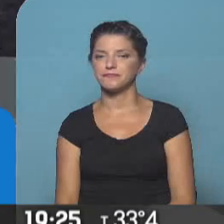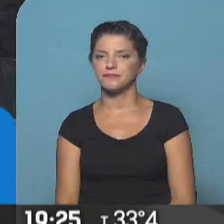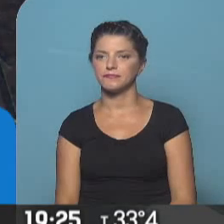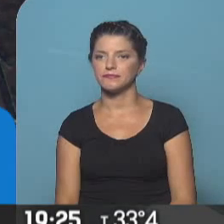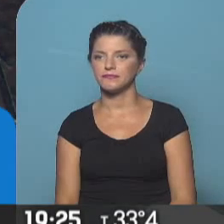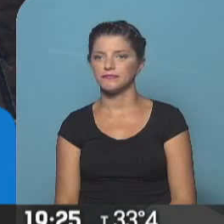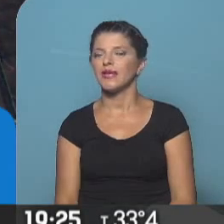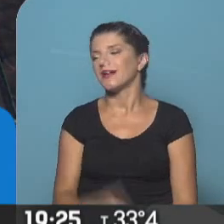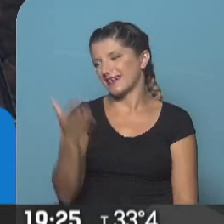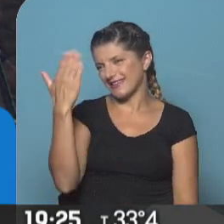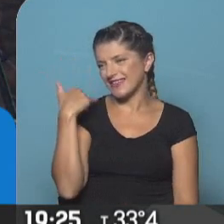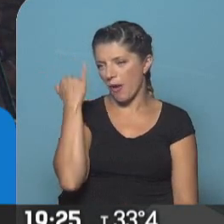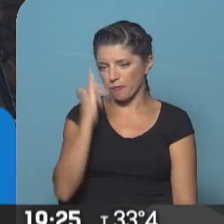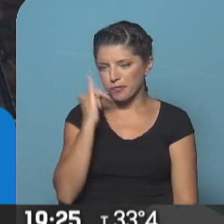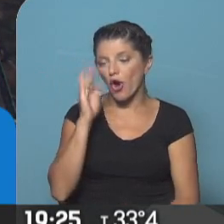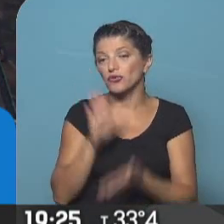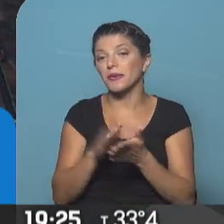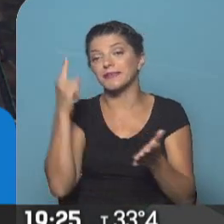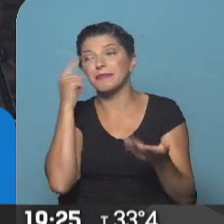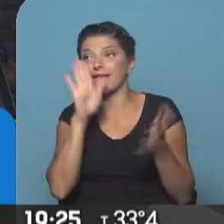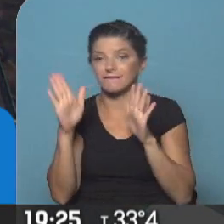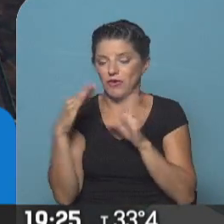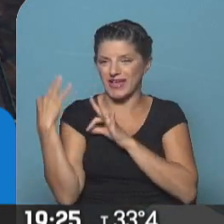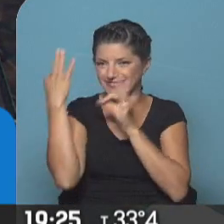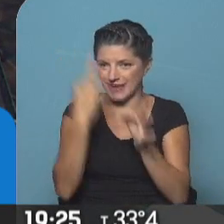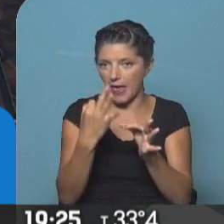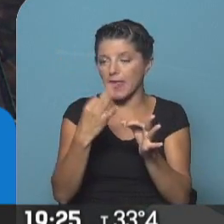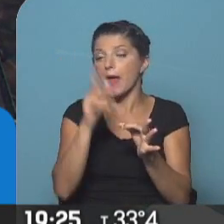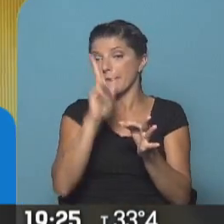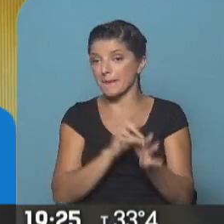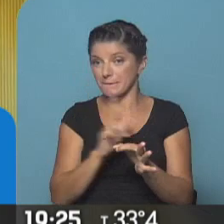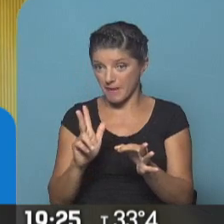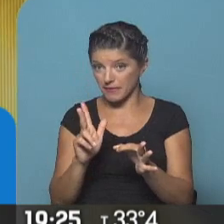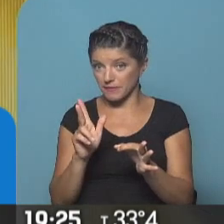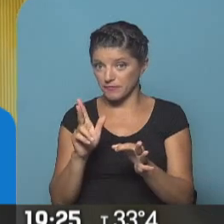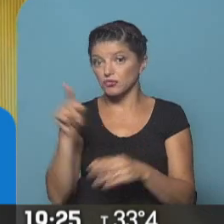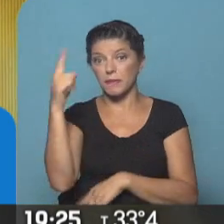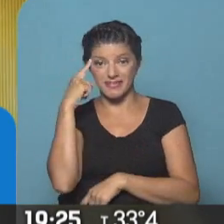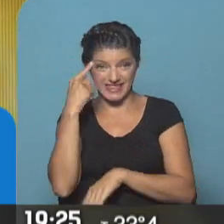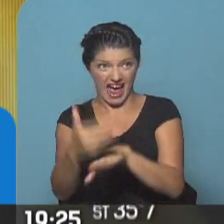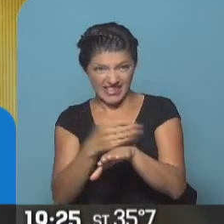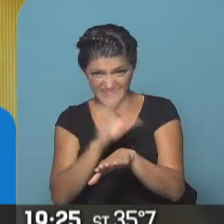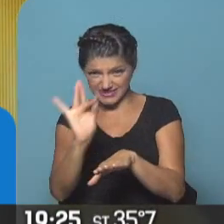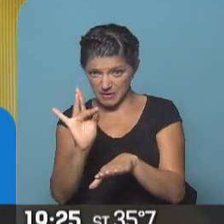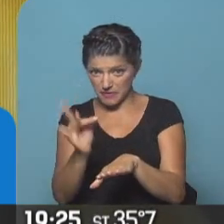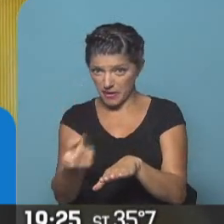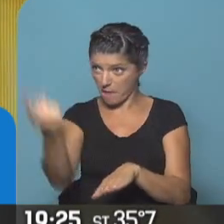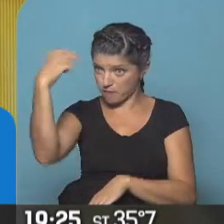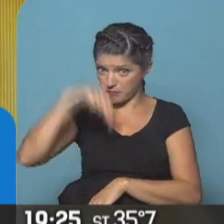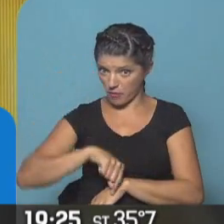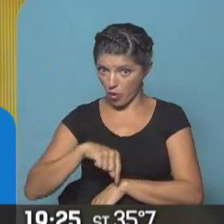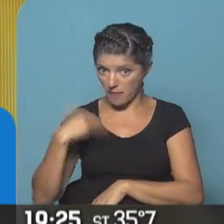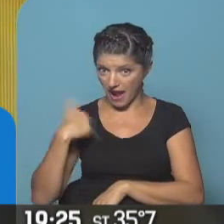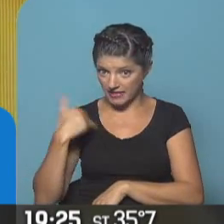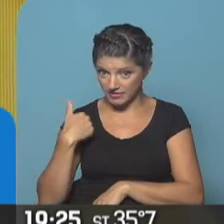expectativa, lo hablaba usted recién, sobre la posible llegada del Papa Francisco. Además, lo leía usted y usted creía que tal vez antes de fin de año puede visitar la Argentina y Uruguay.